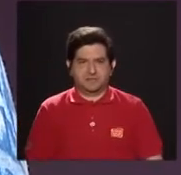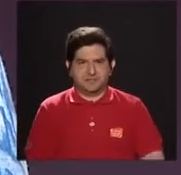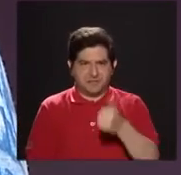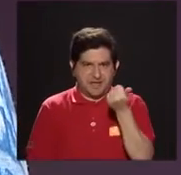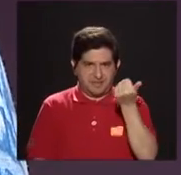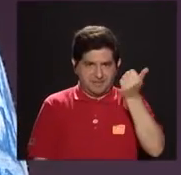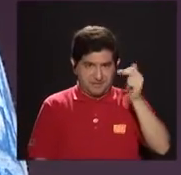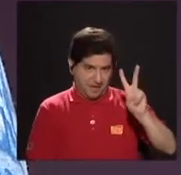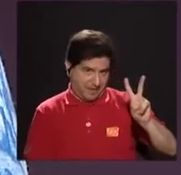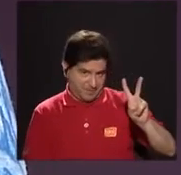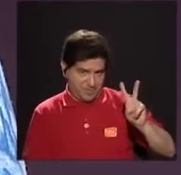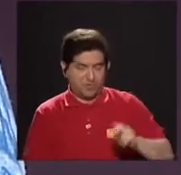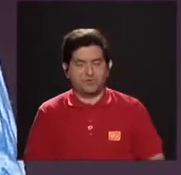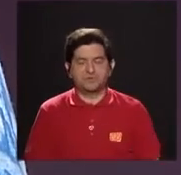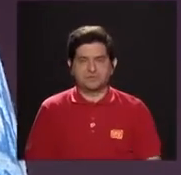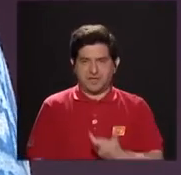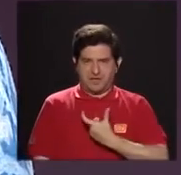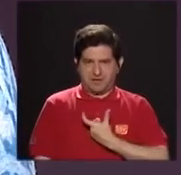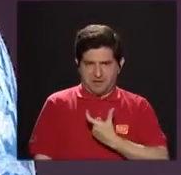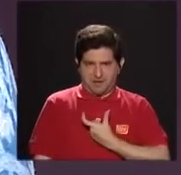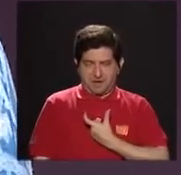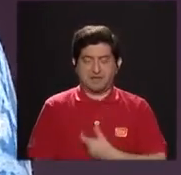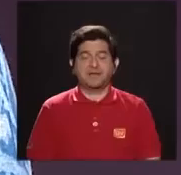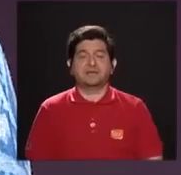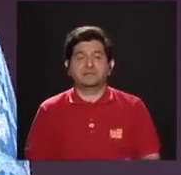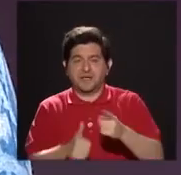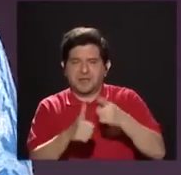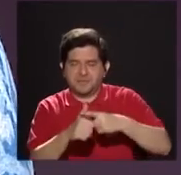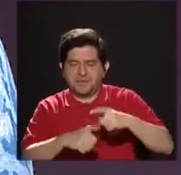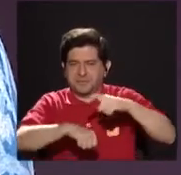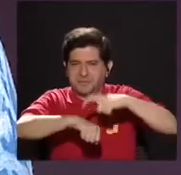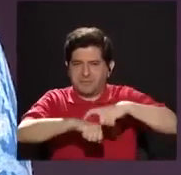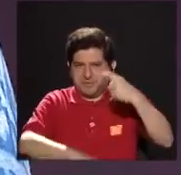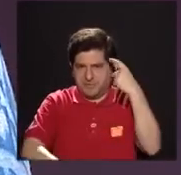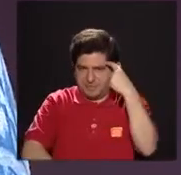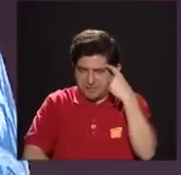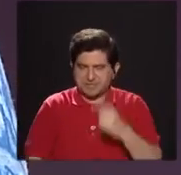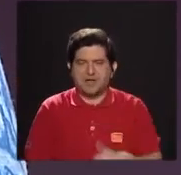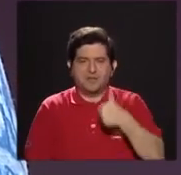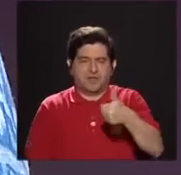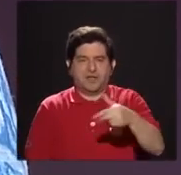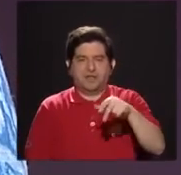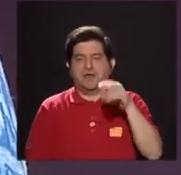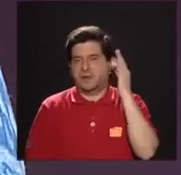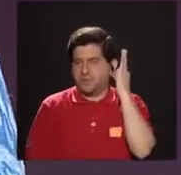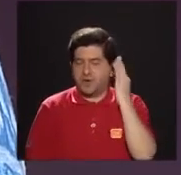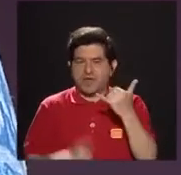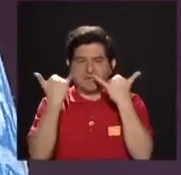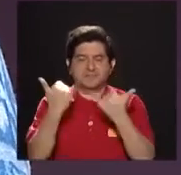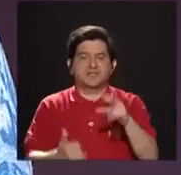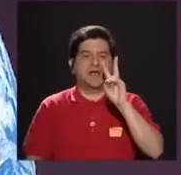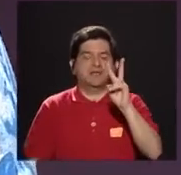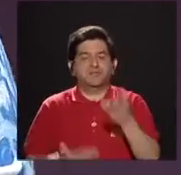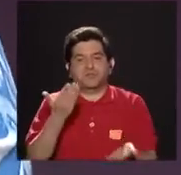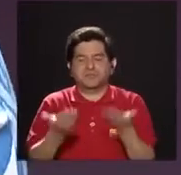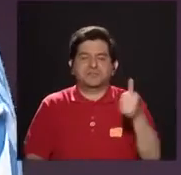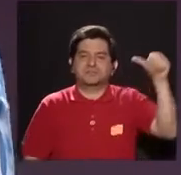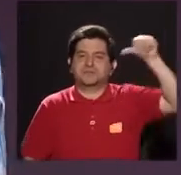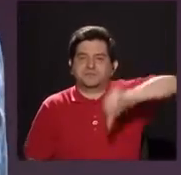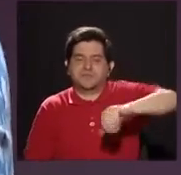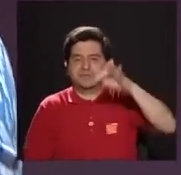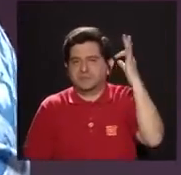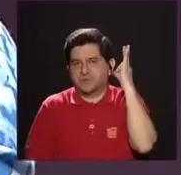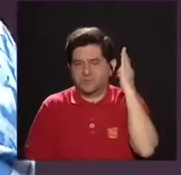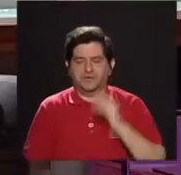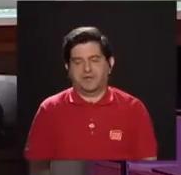12 alcaldías, en principio ganadas por mujeres, ya hay 2 de ellas que están en peligro de ser perdidas por mujeres.